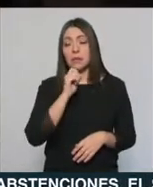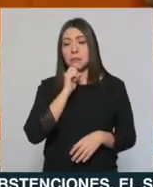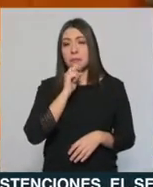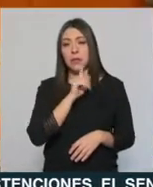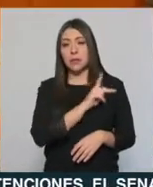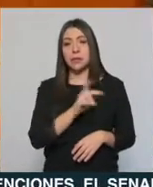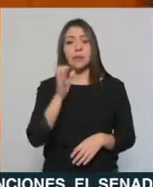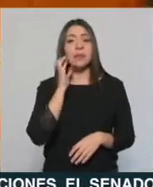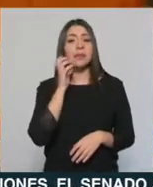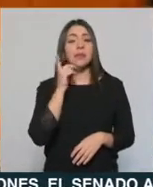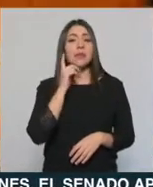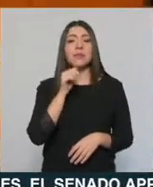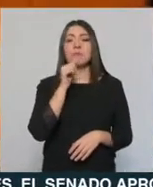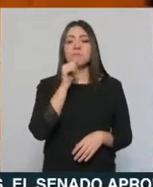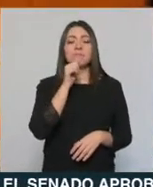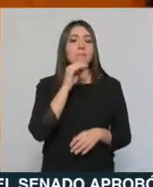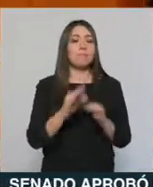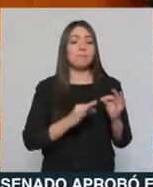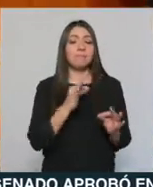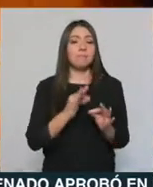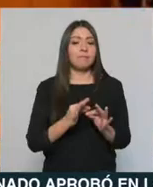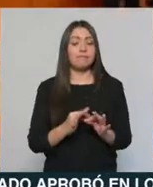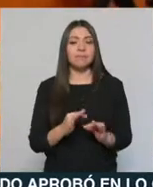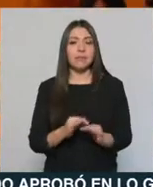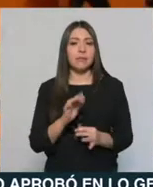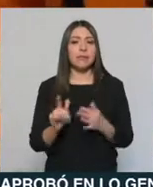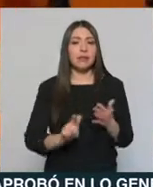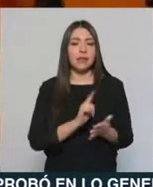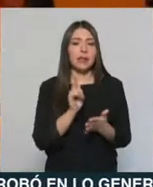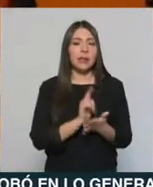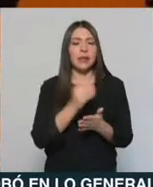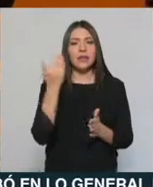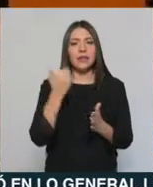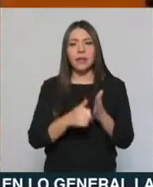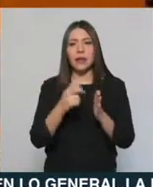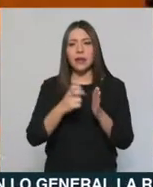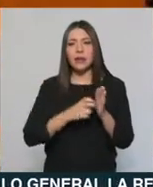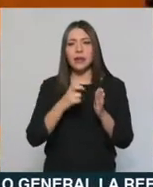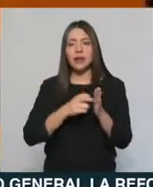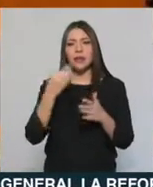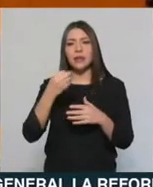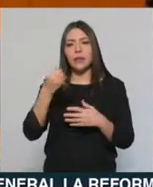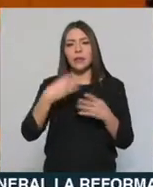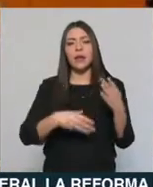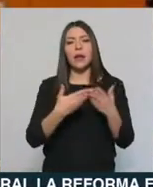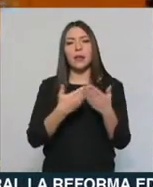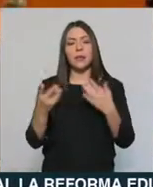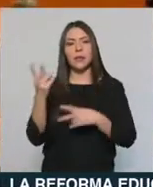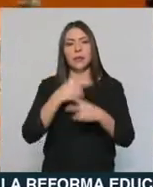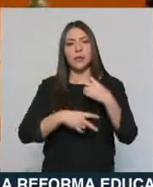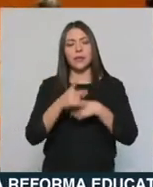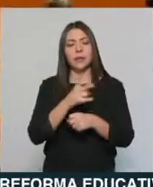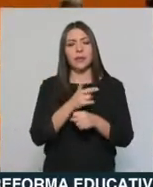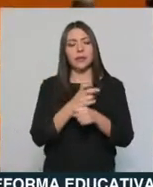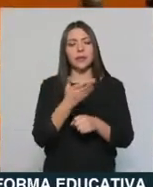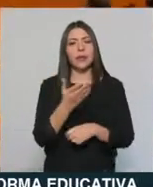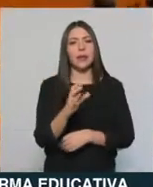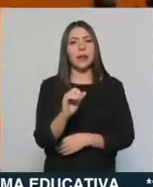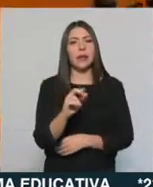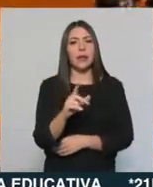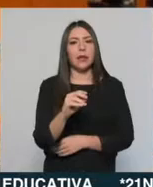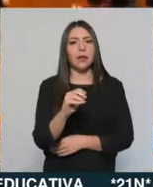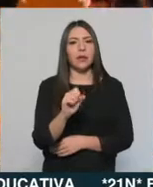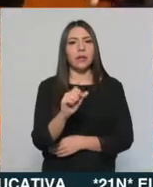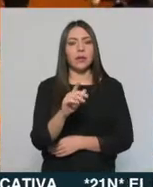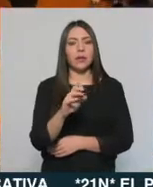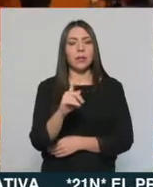reforma inacabada porque deja temas sin tocar. Para explicarnos los logros y pendientes de esta reforma, recibimos en el estudio a Carlos Alberto Rosas,